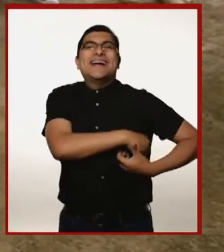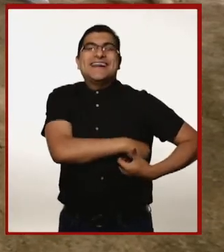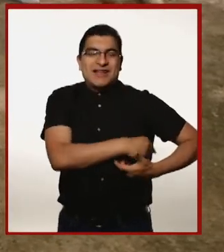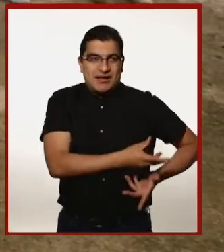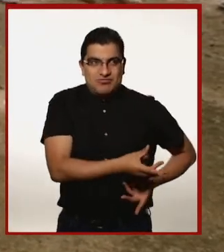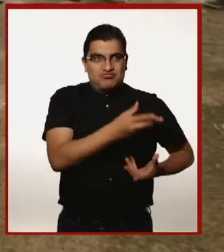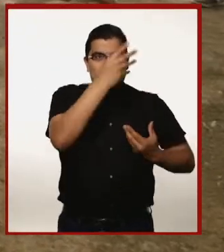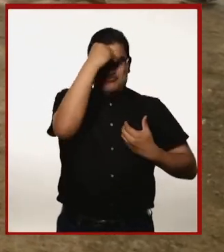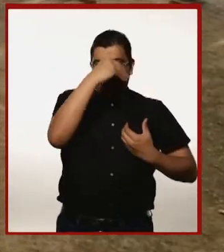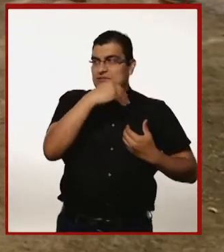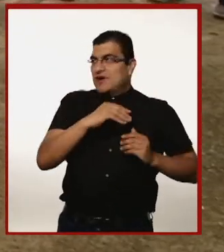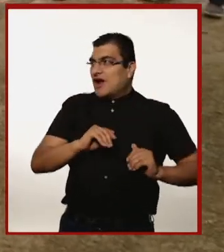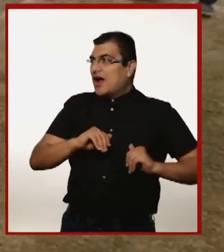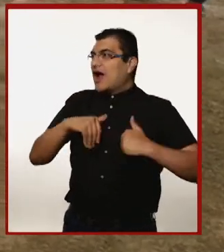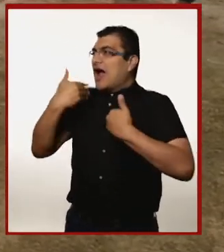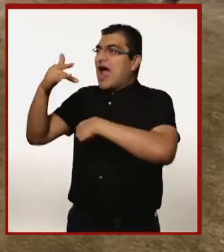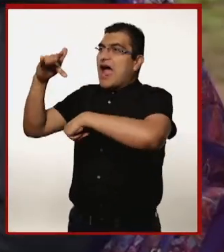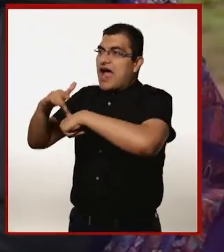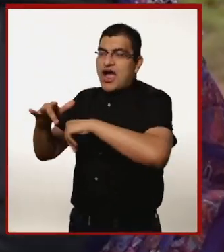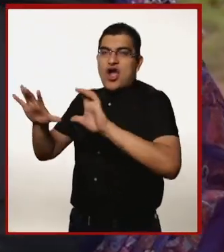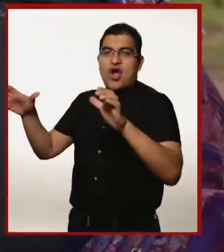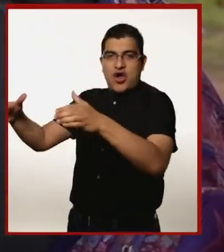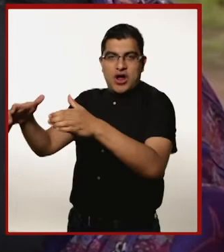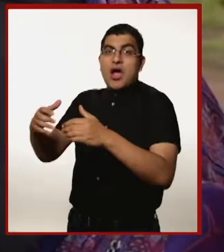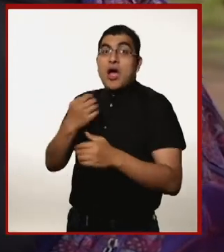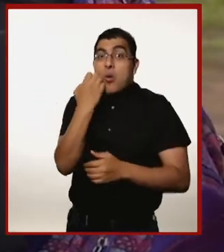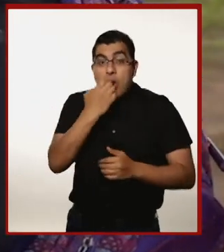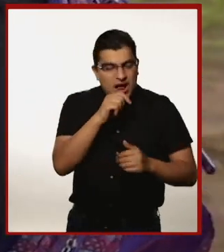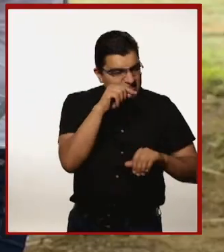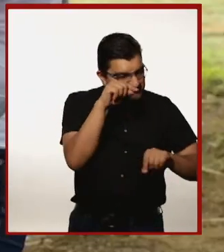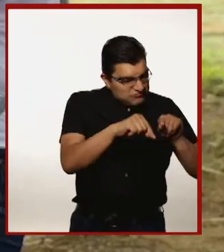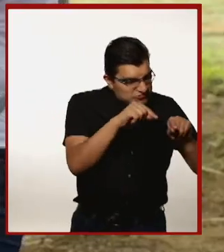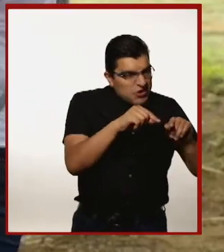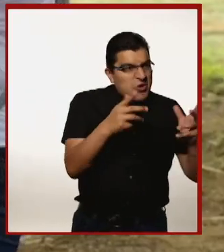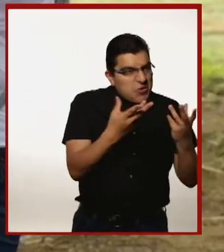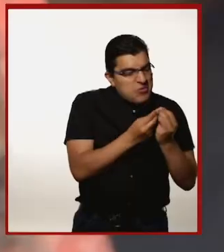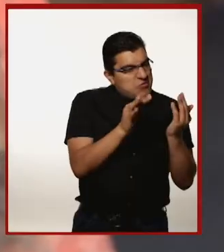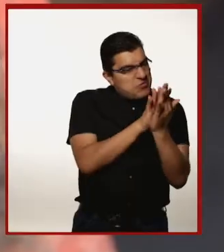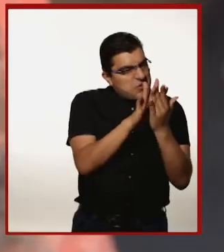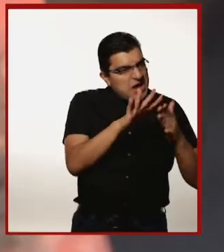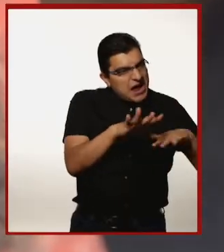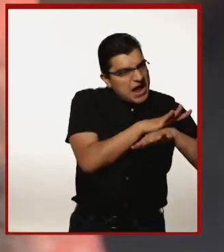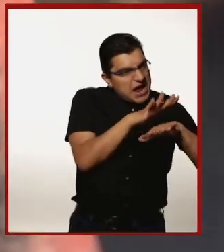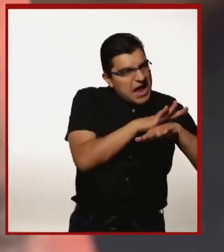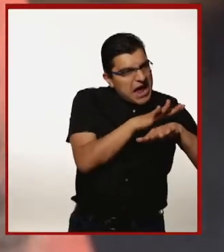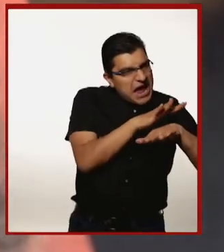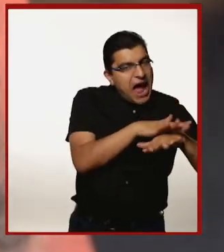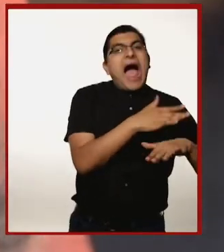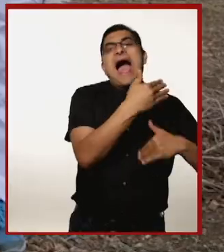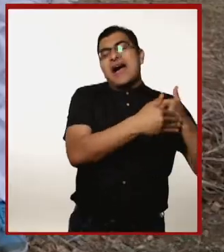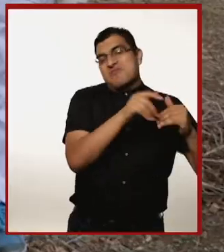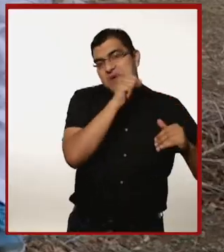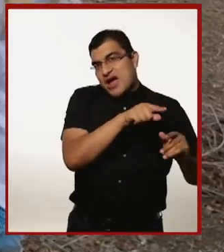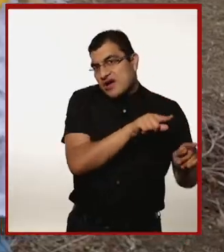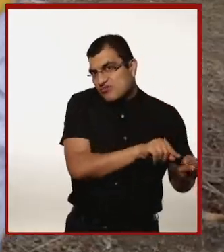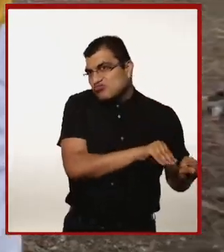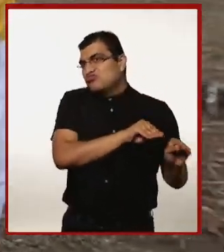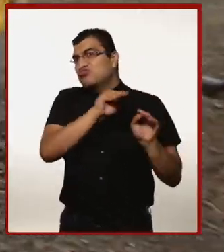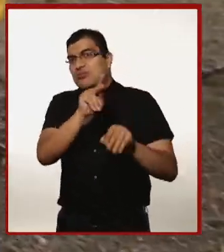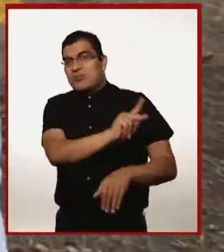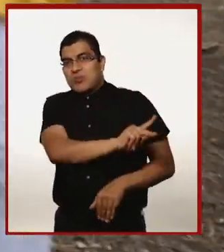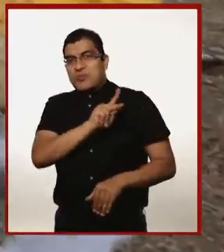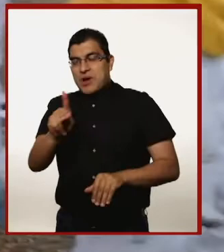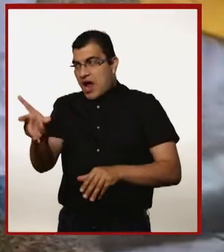que podemos ir hacia el entorno o en la propia escuela ir transformando la manera en que nos relacionamos, es una forma en la